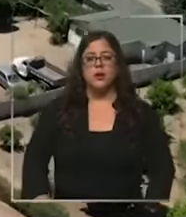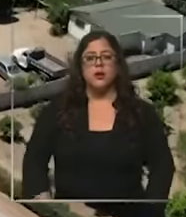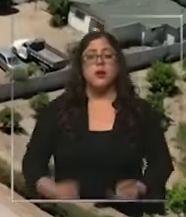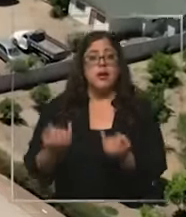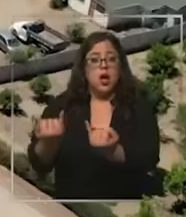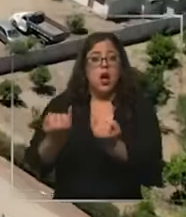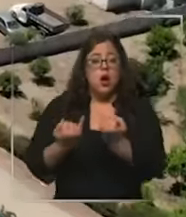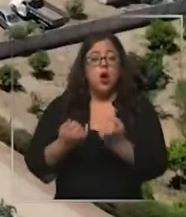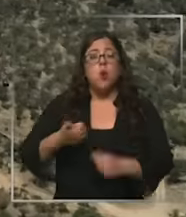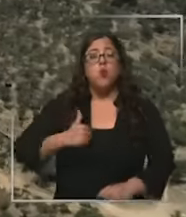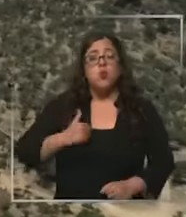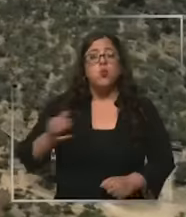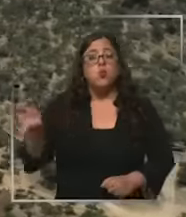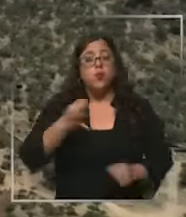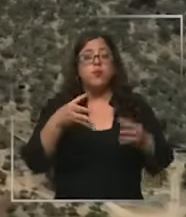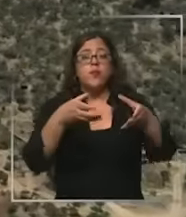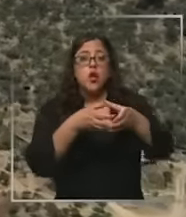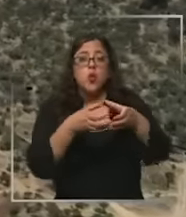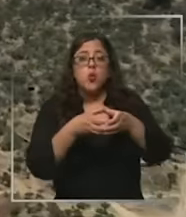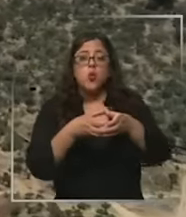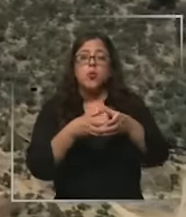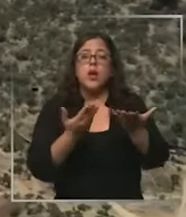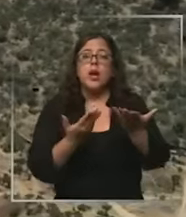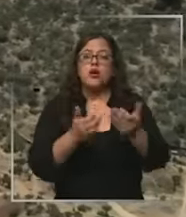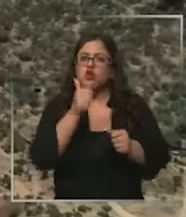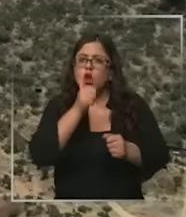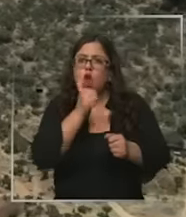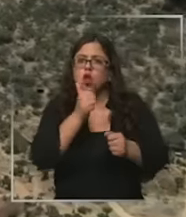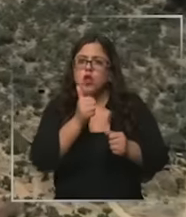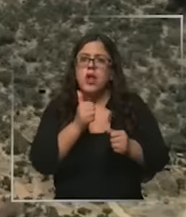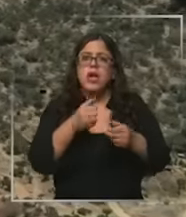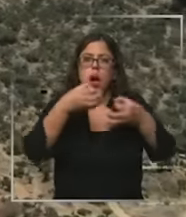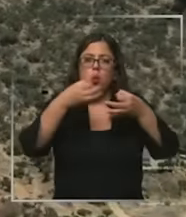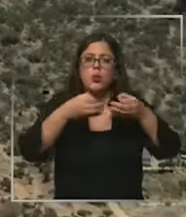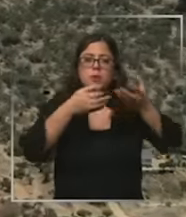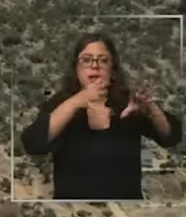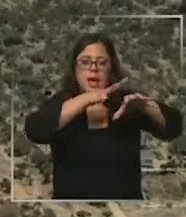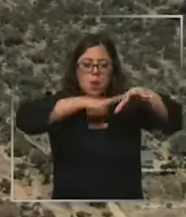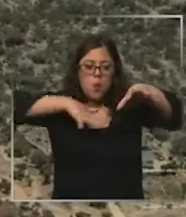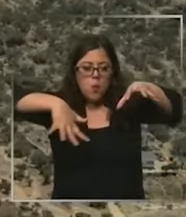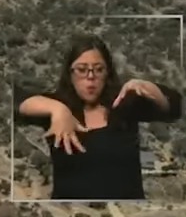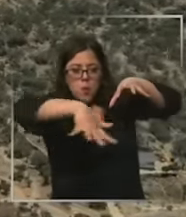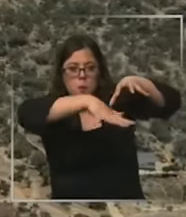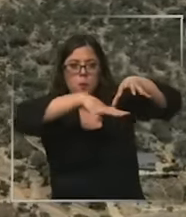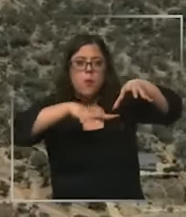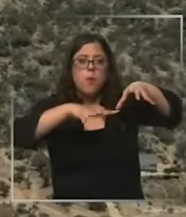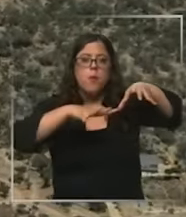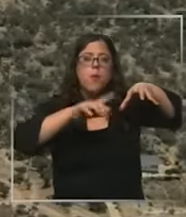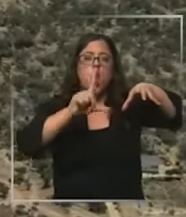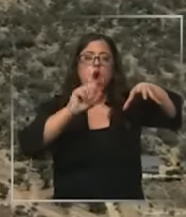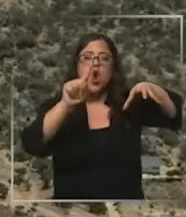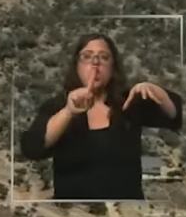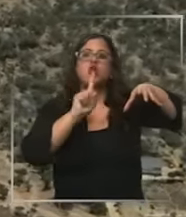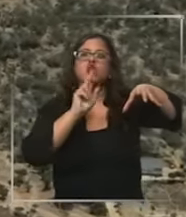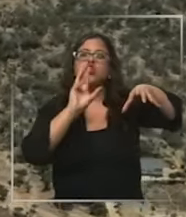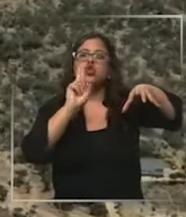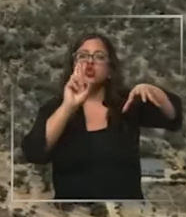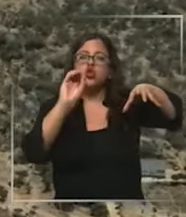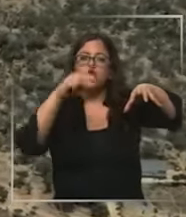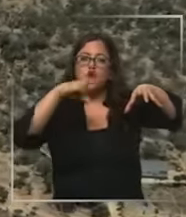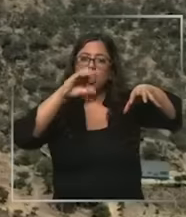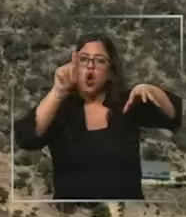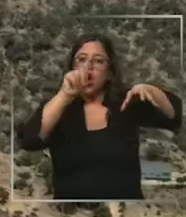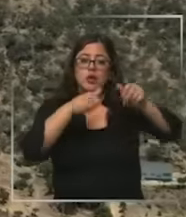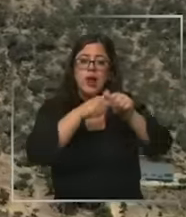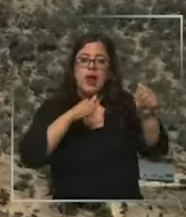Información policial establece que este grupo opera día y noche en la quebrada Los Troncos, un cerro alejado del centro de la comuna.